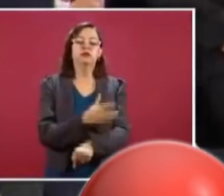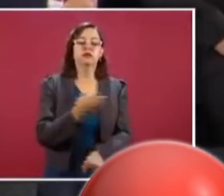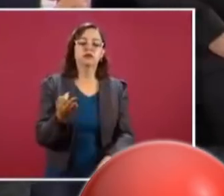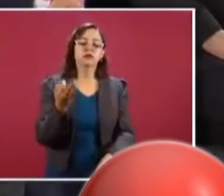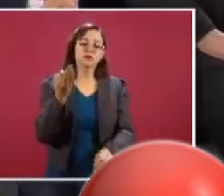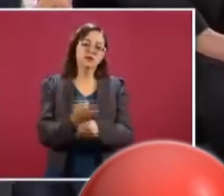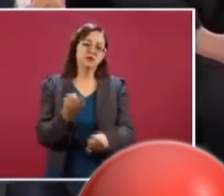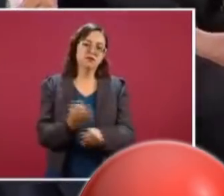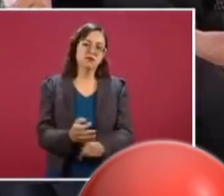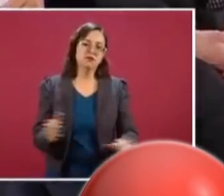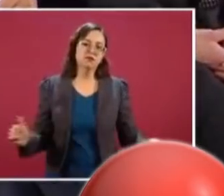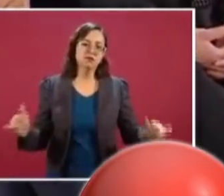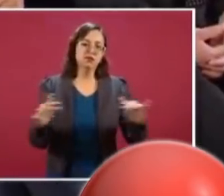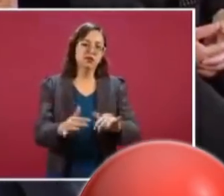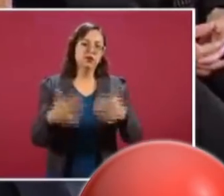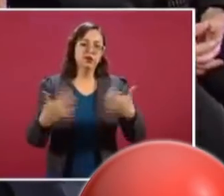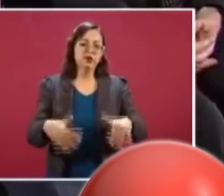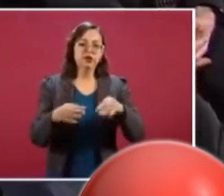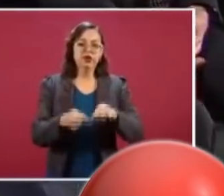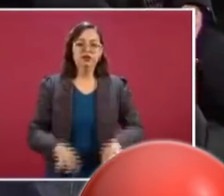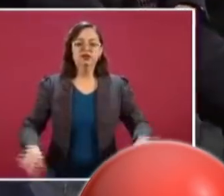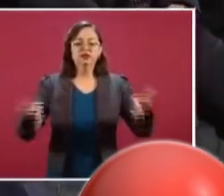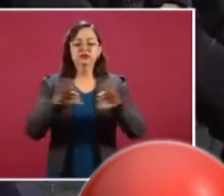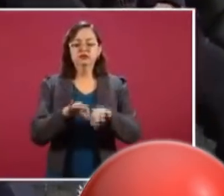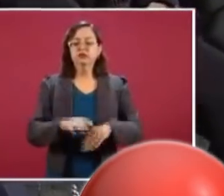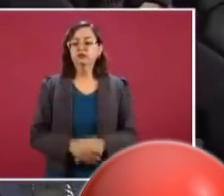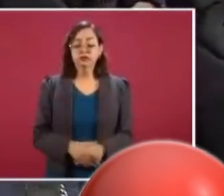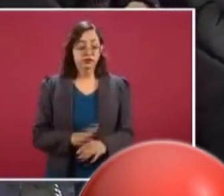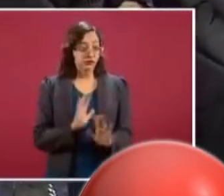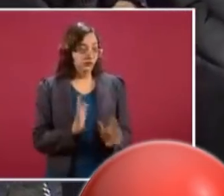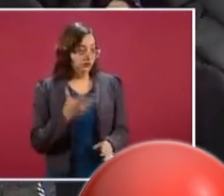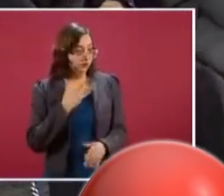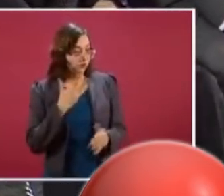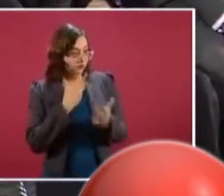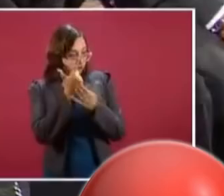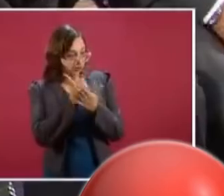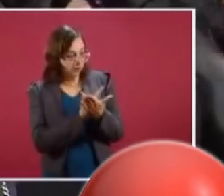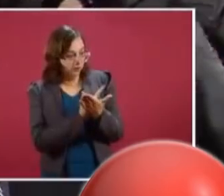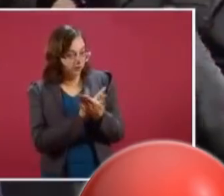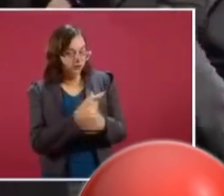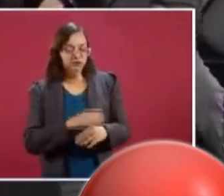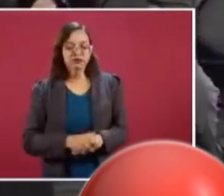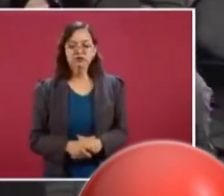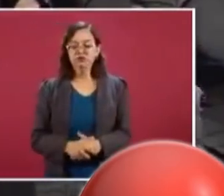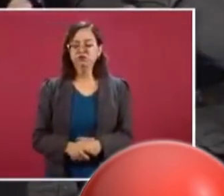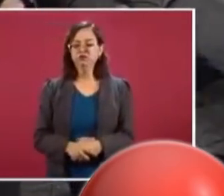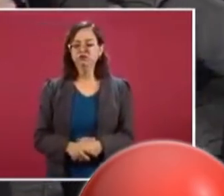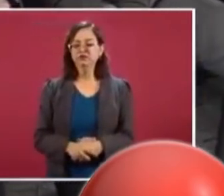importante y les agradecemos bastante. A ver si pudo Carlos conseguir la lista.